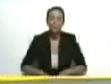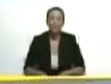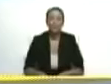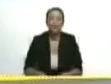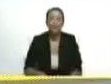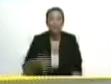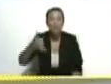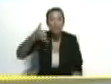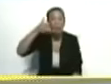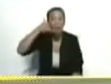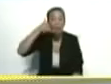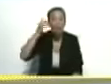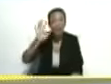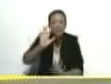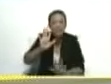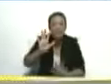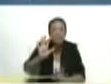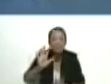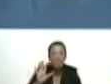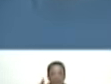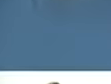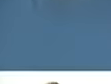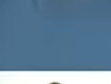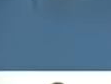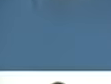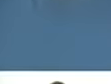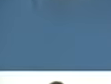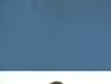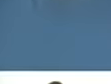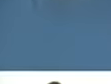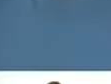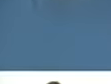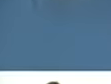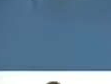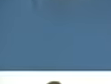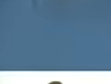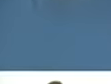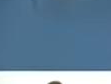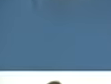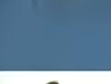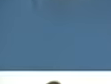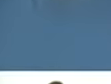me llamó y yo le dije, espérate, ya va, déjame secarme. Iba saliendo a la playa.